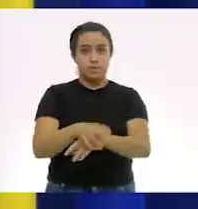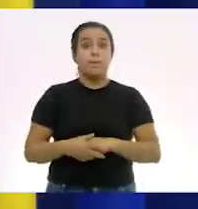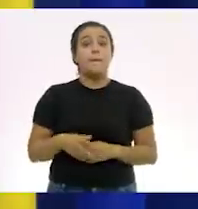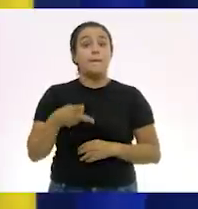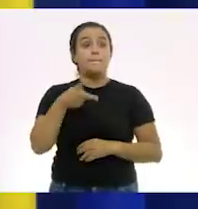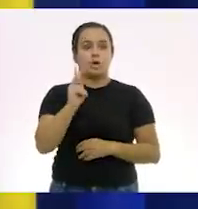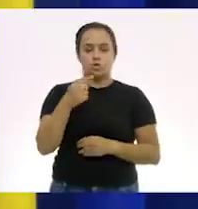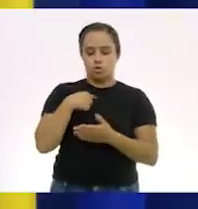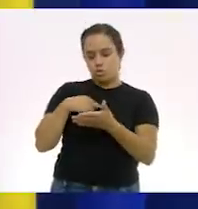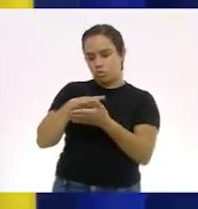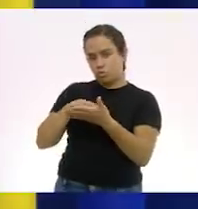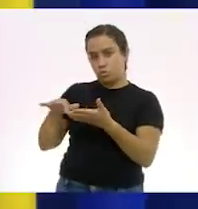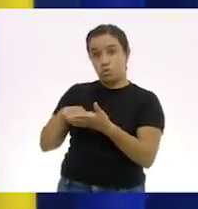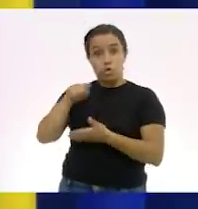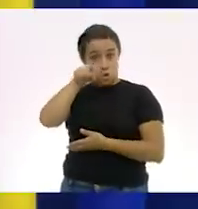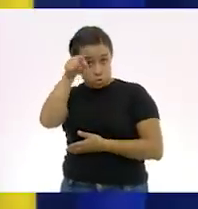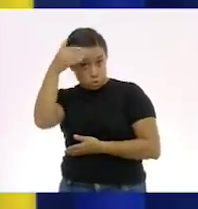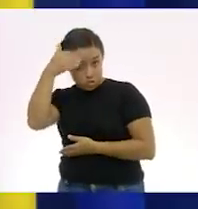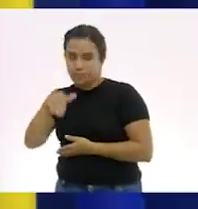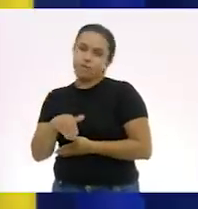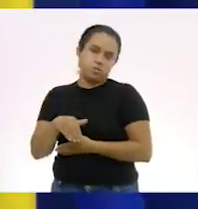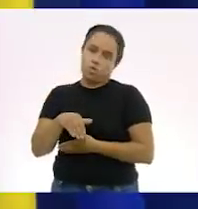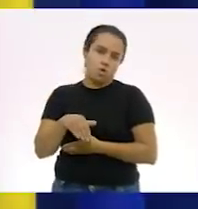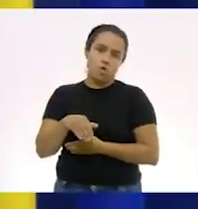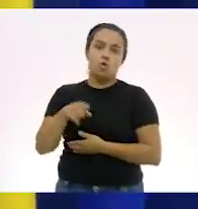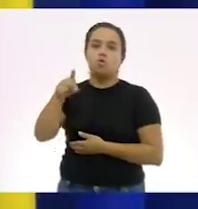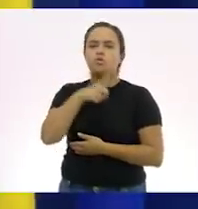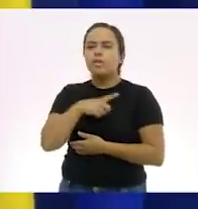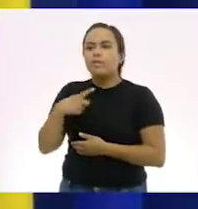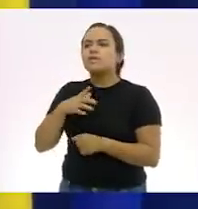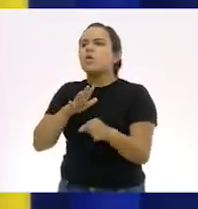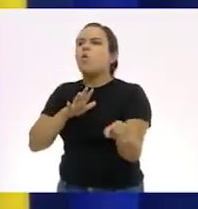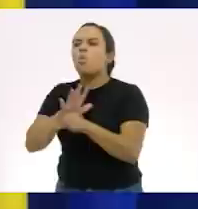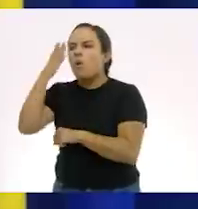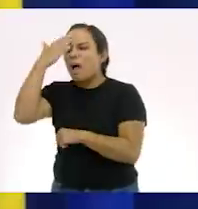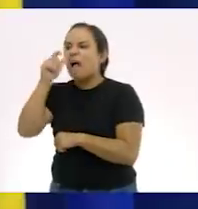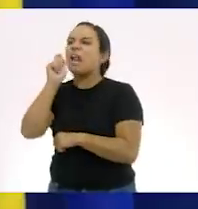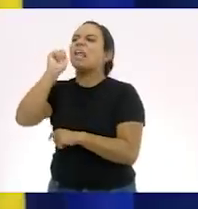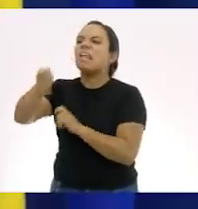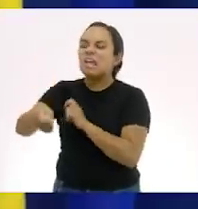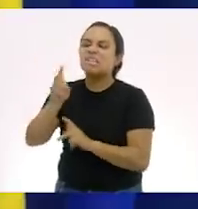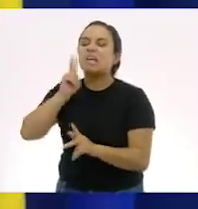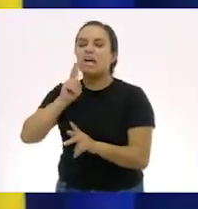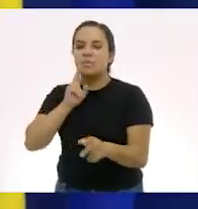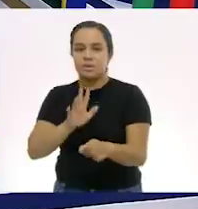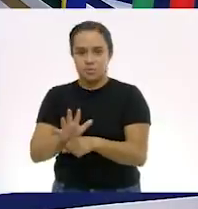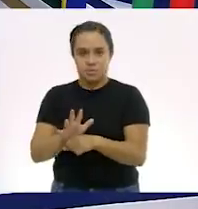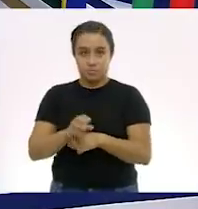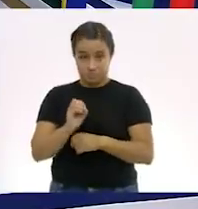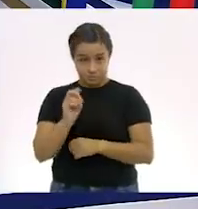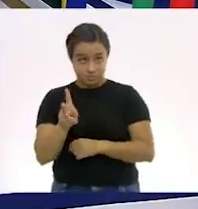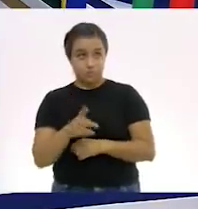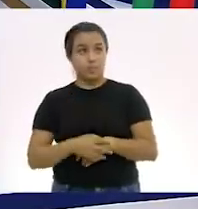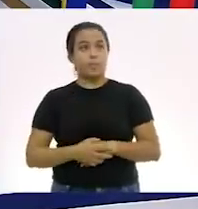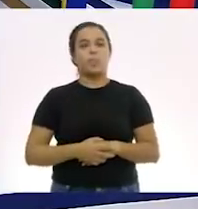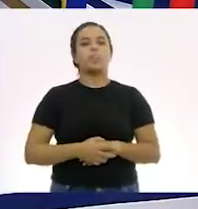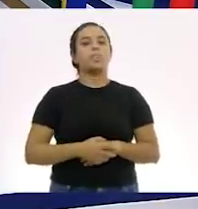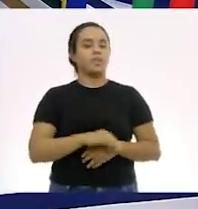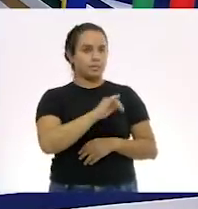allá en casa vamos a hacer el siguiente juego. Vamos a hacer las adivinanzas. ¿Te gustan las adivinanzas? Me encantan, esas son buenas. Bueno, pues